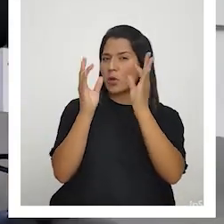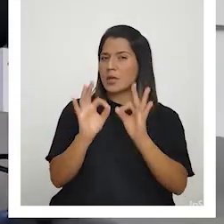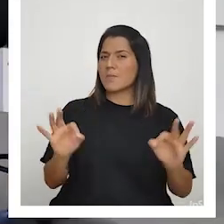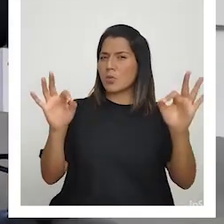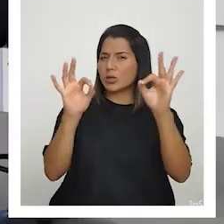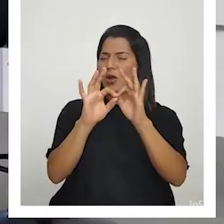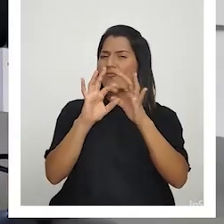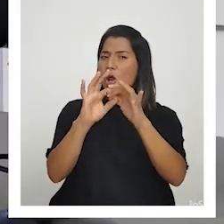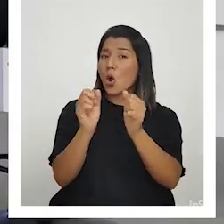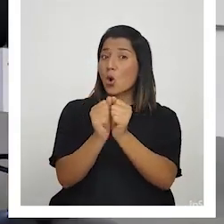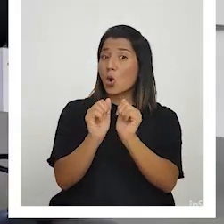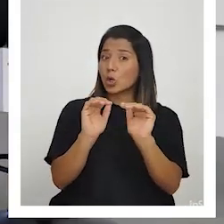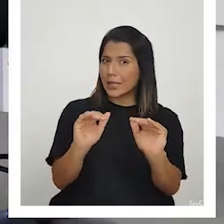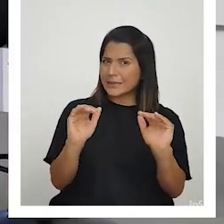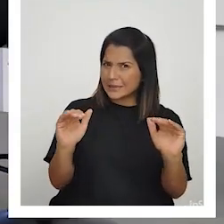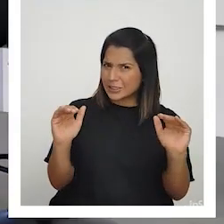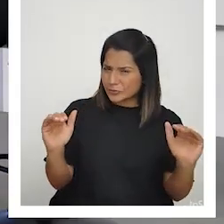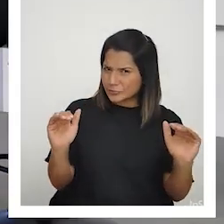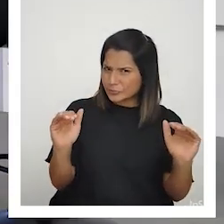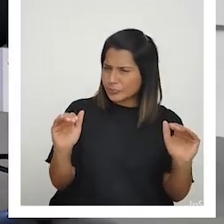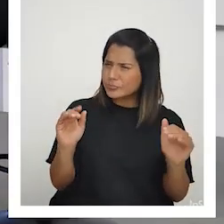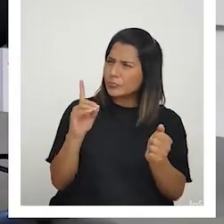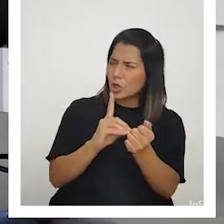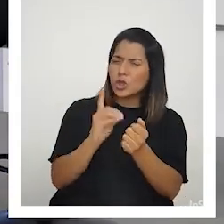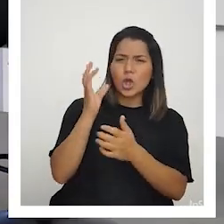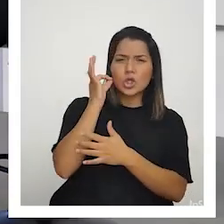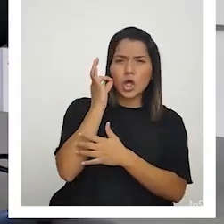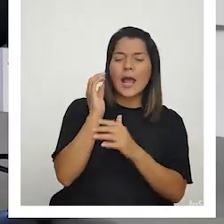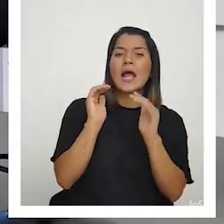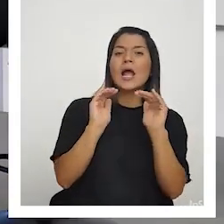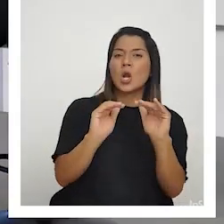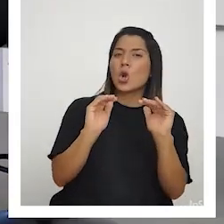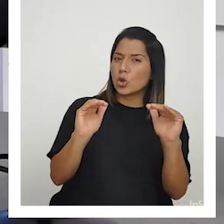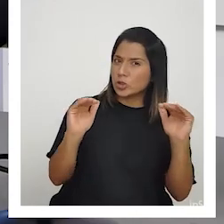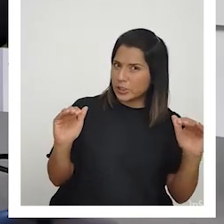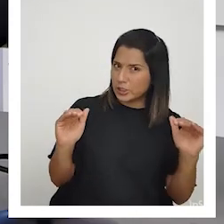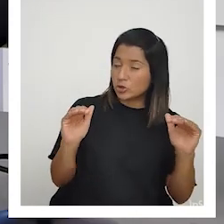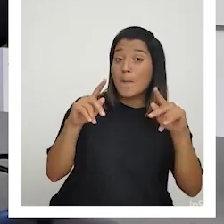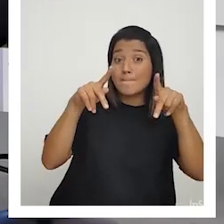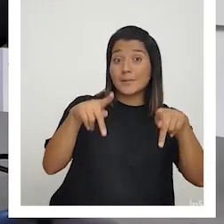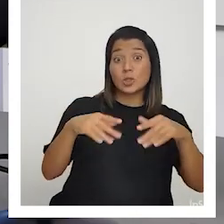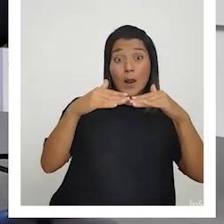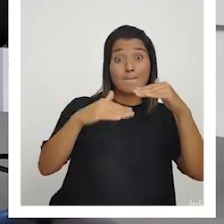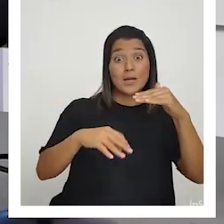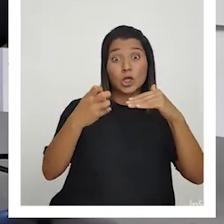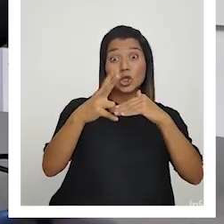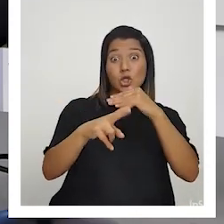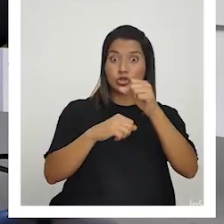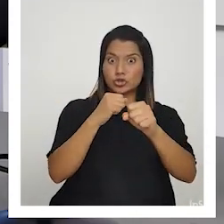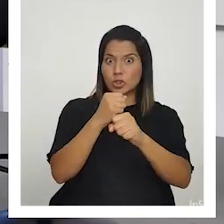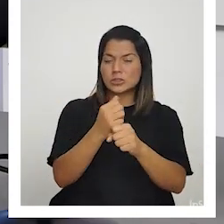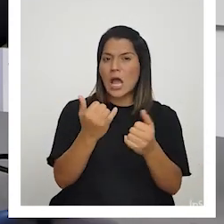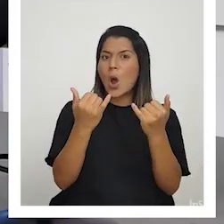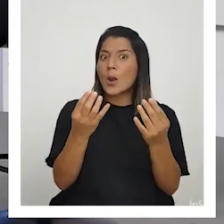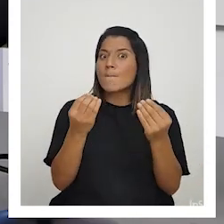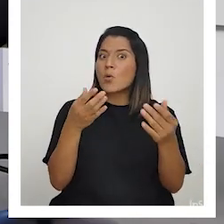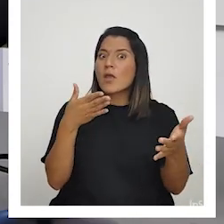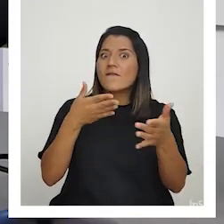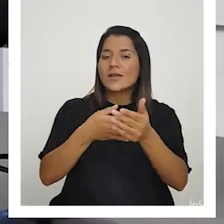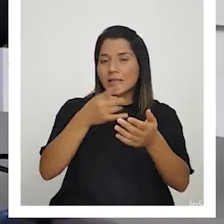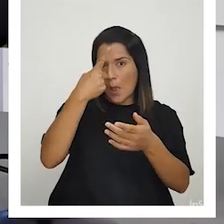Los niños o la población menor de 12 años se está viendo bastante afectada por la obesidad, y